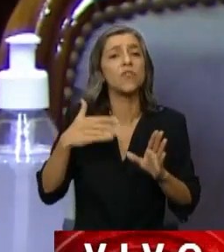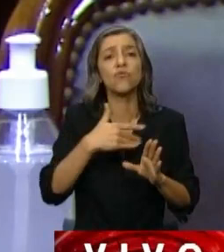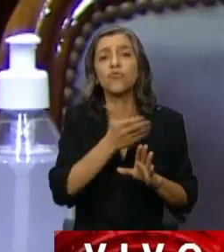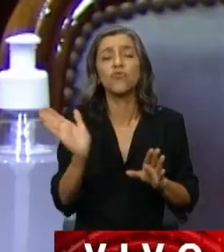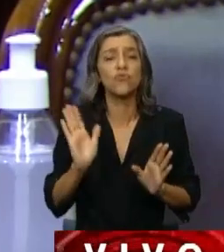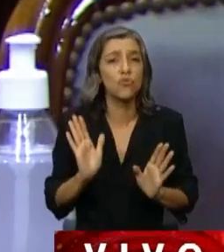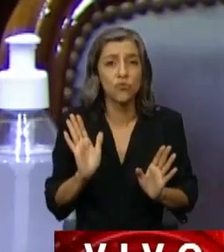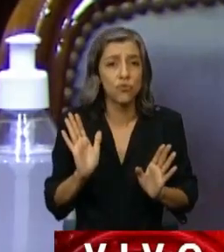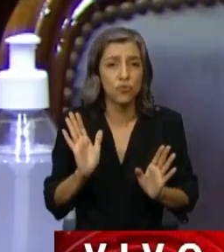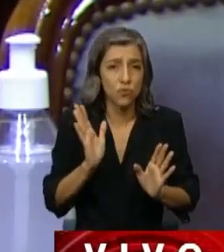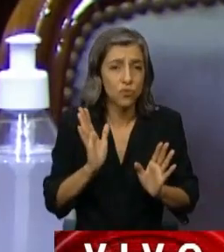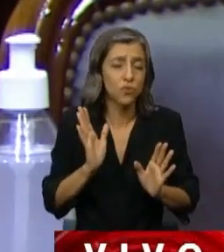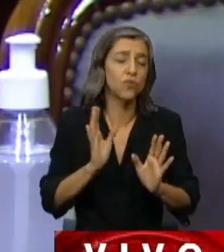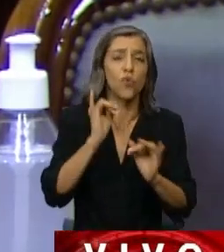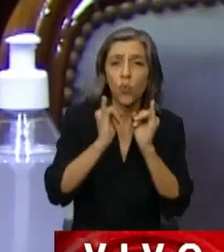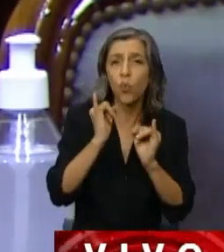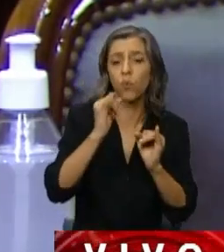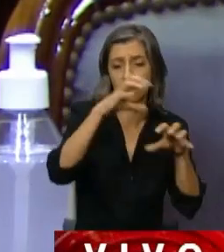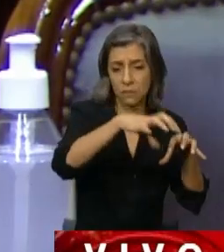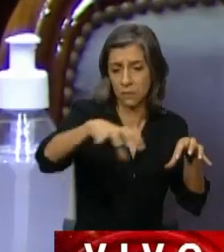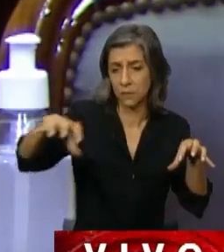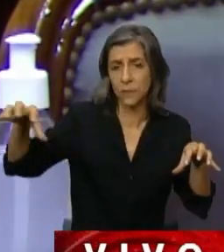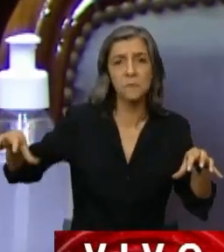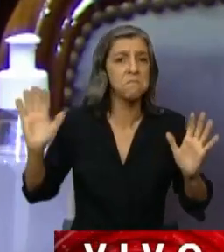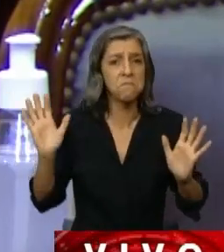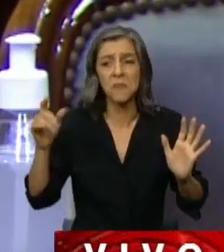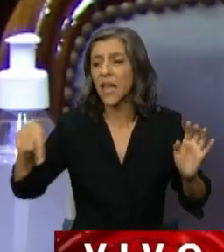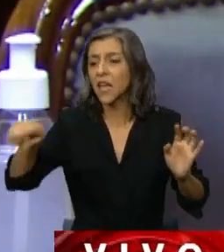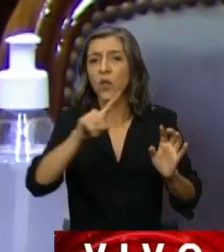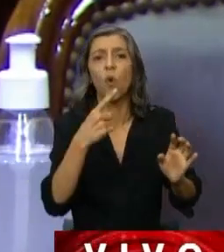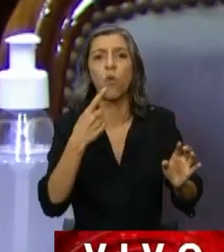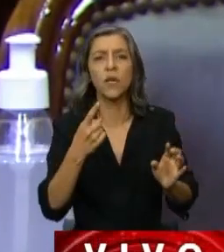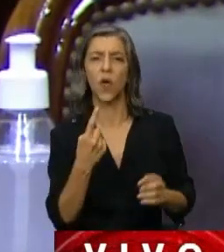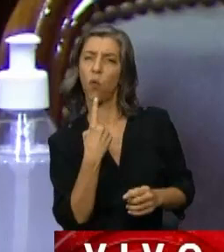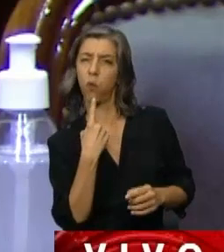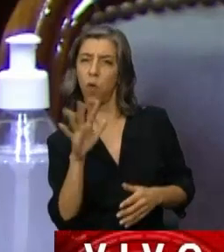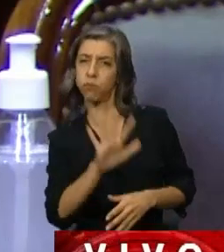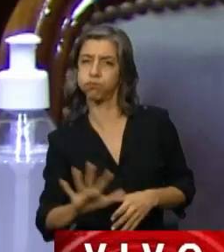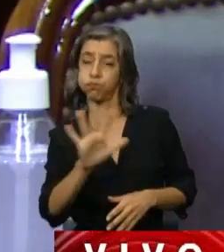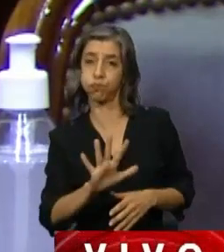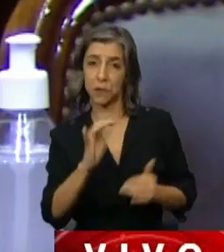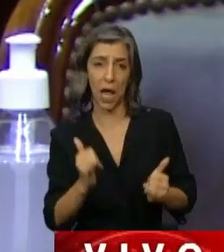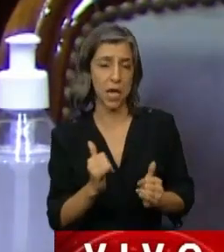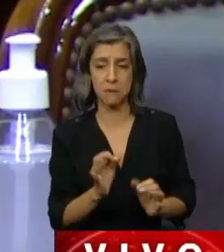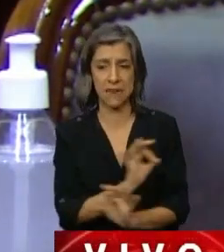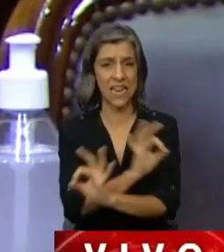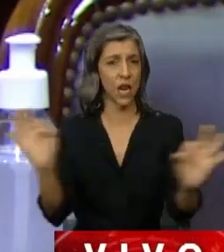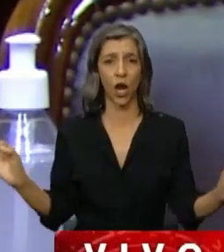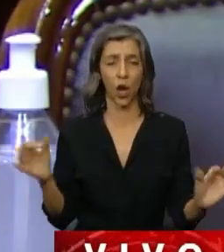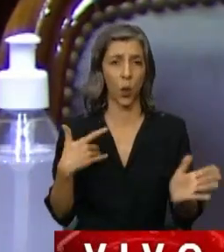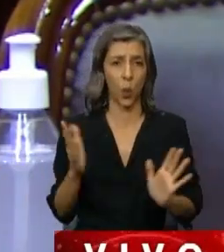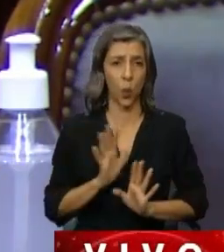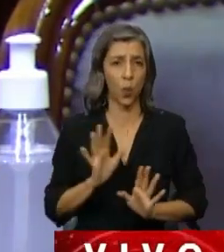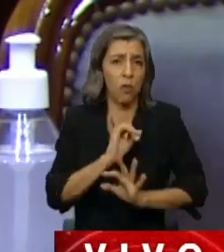institucional respecto a los procesos eleccionarios a cargo de ninguna de las fuerzas políticas